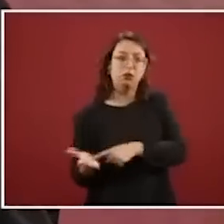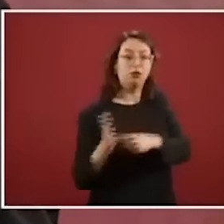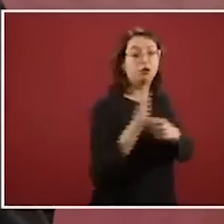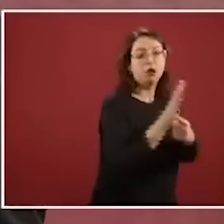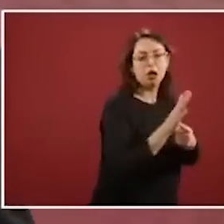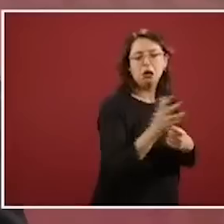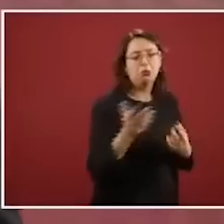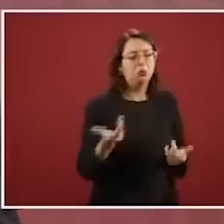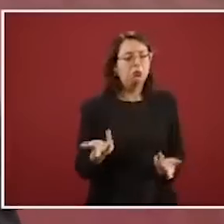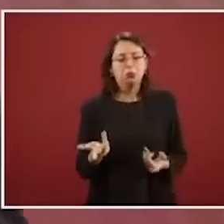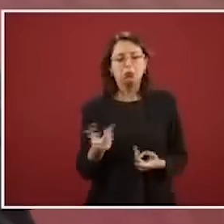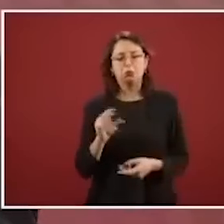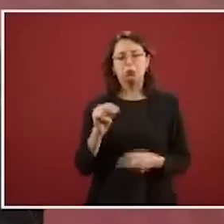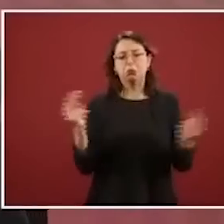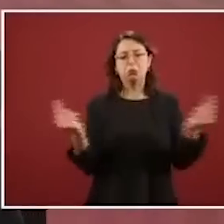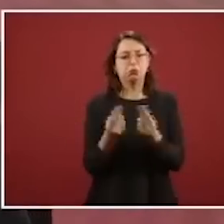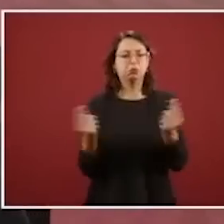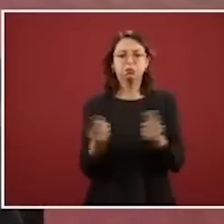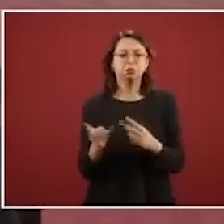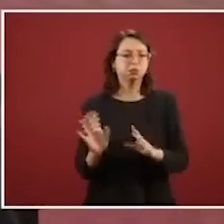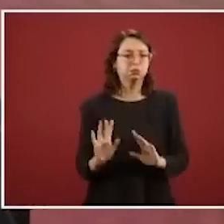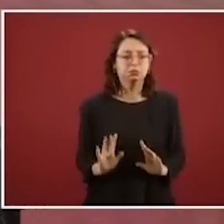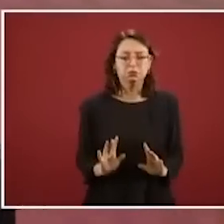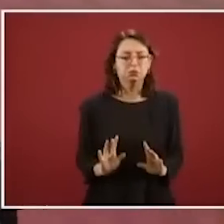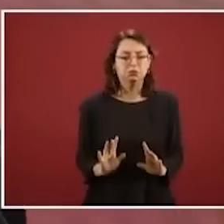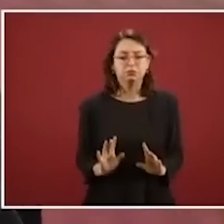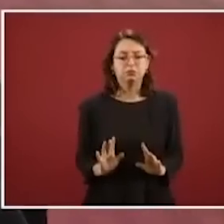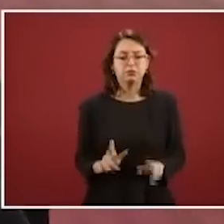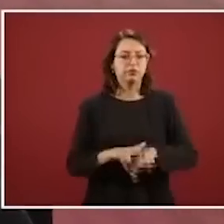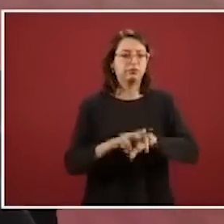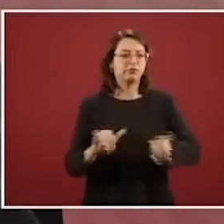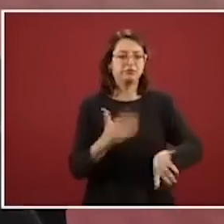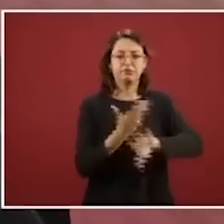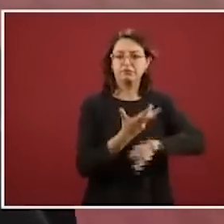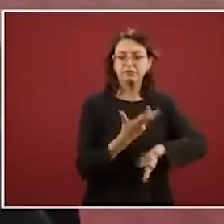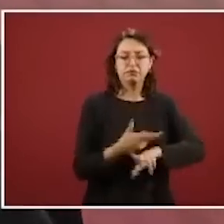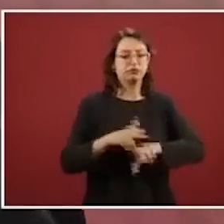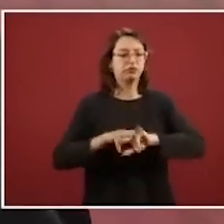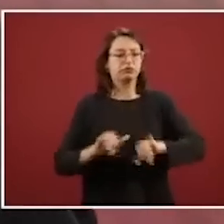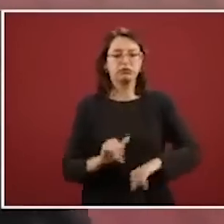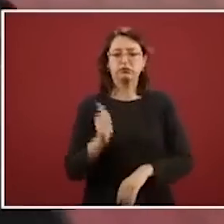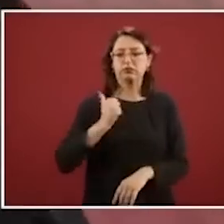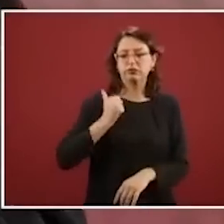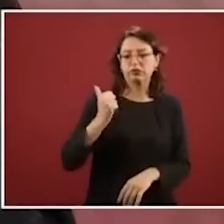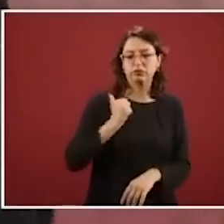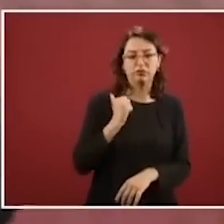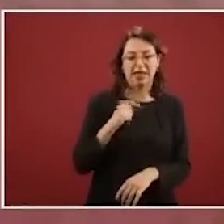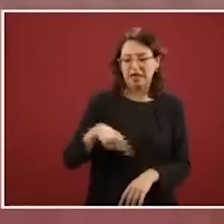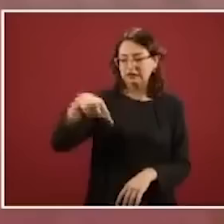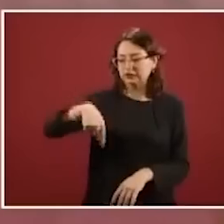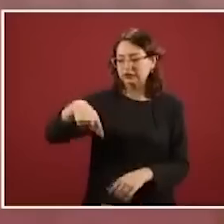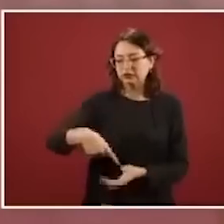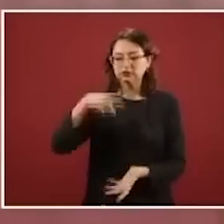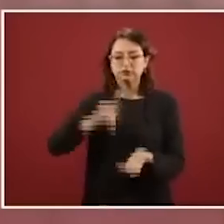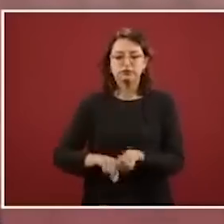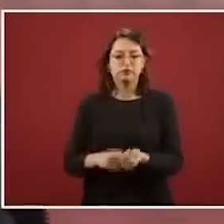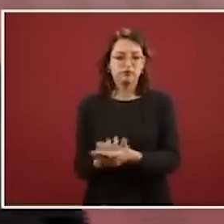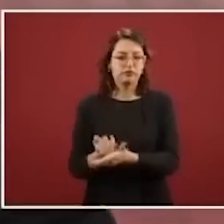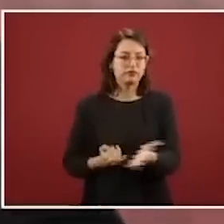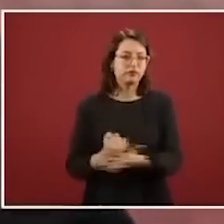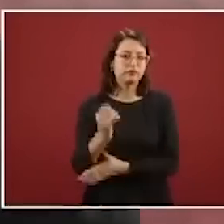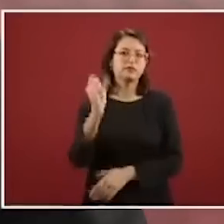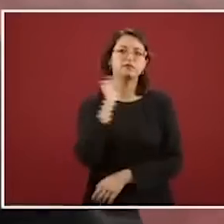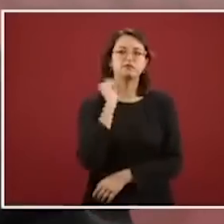vamos a someter a consulta a otro país, ni a Estados Unidos ni al Canadá. Se tomarán por el Senado de